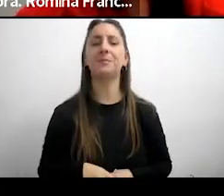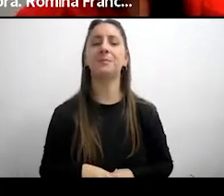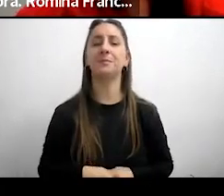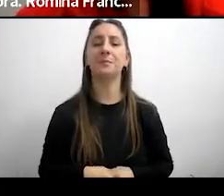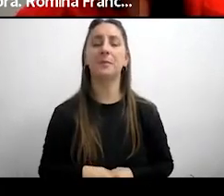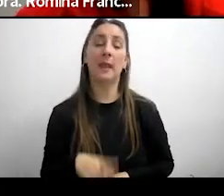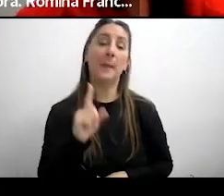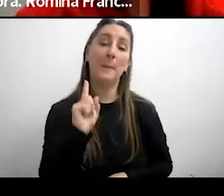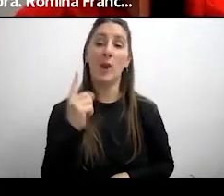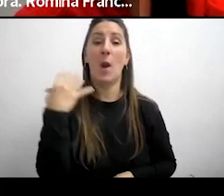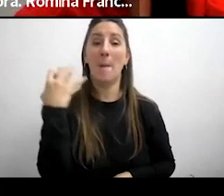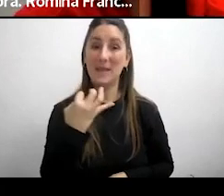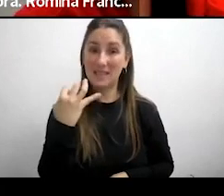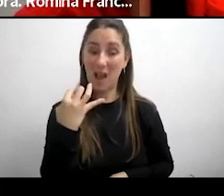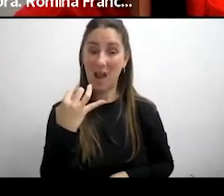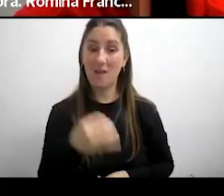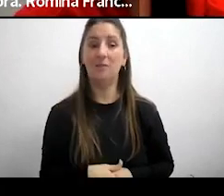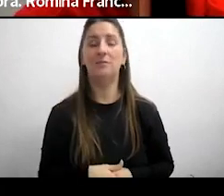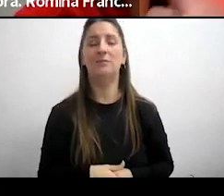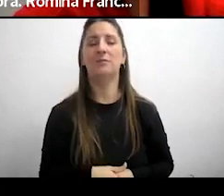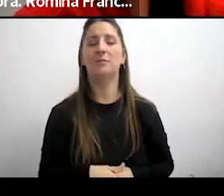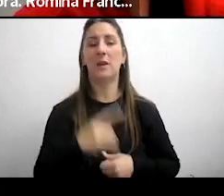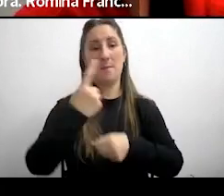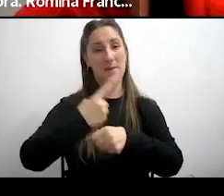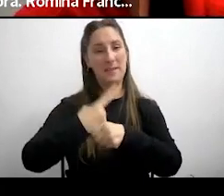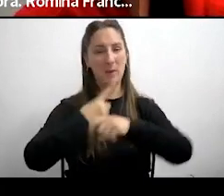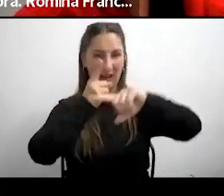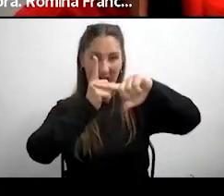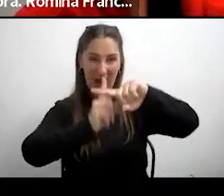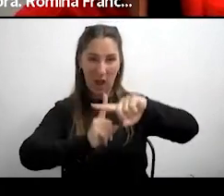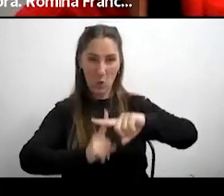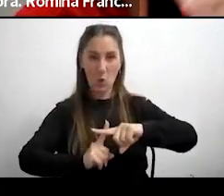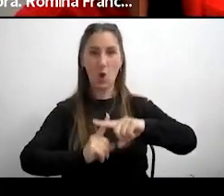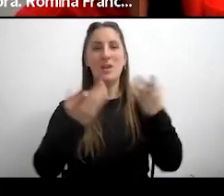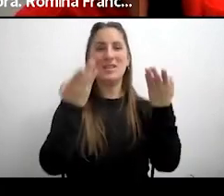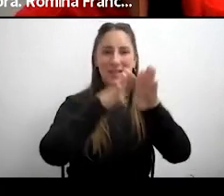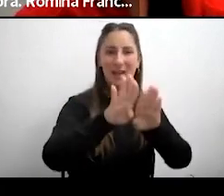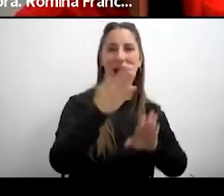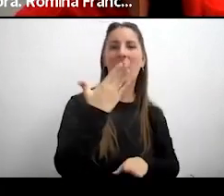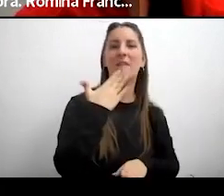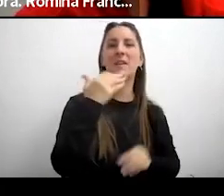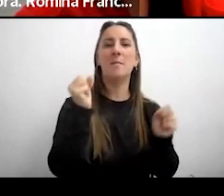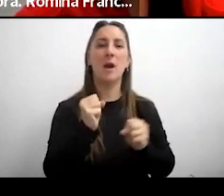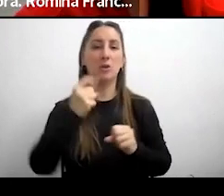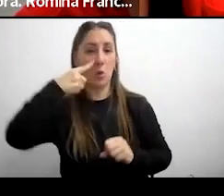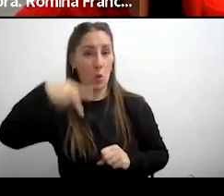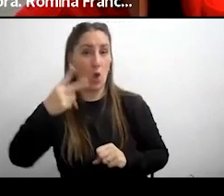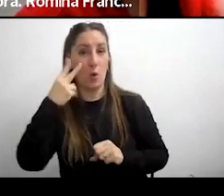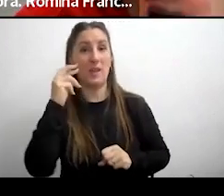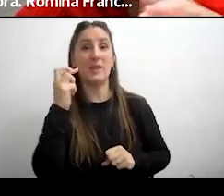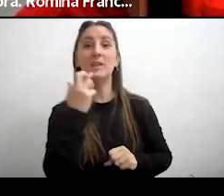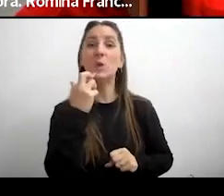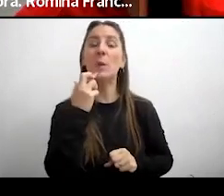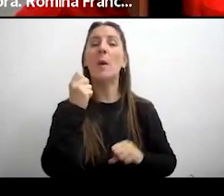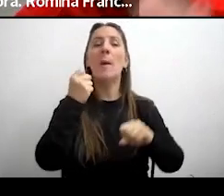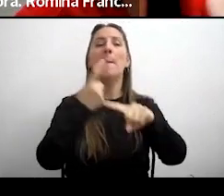por supuesto, que al principio el cómputo, estos cierres de abril, mayo y junio 19, se computaban por tercios,